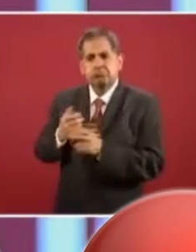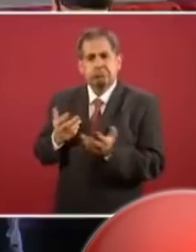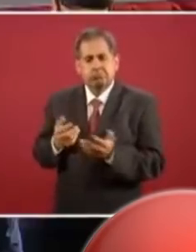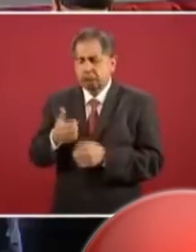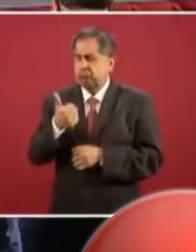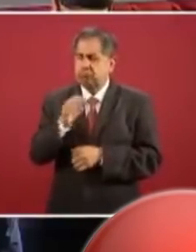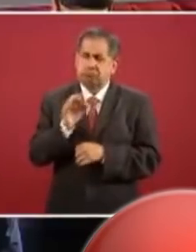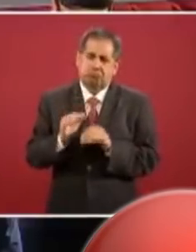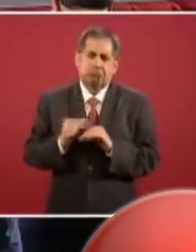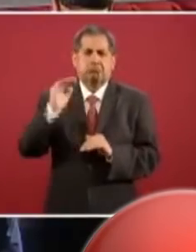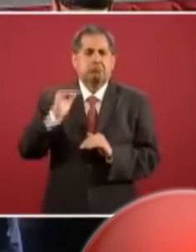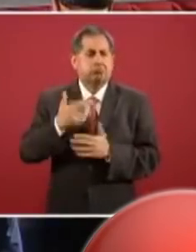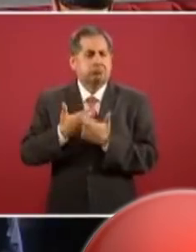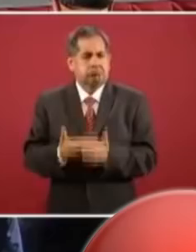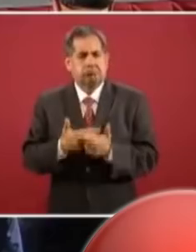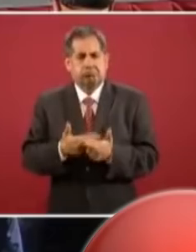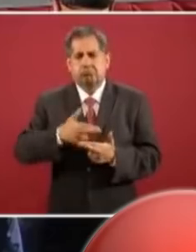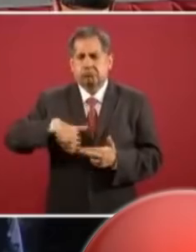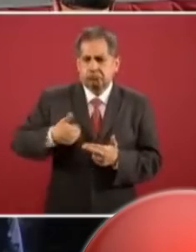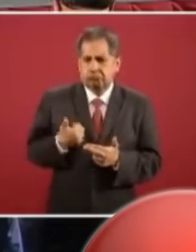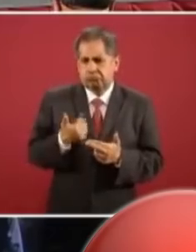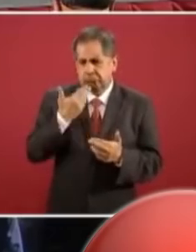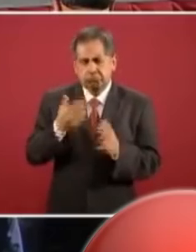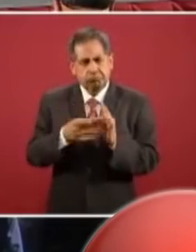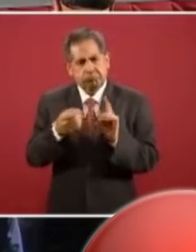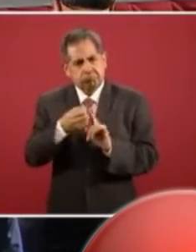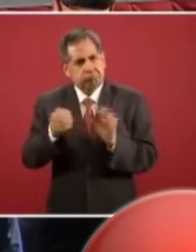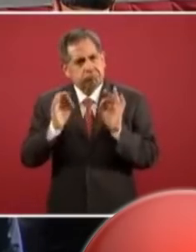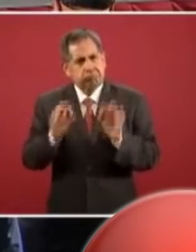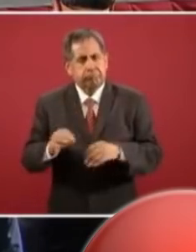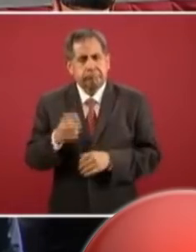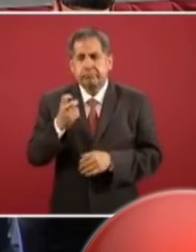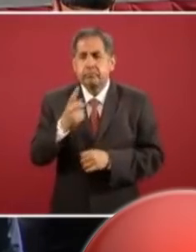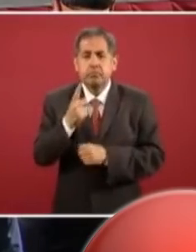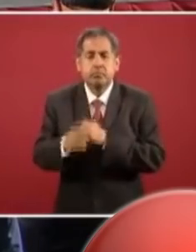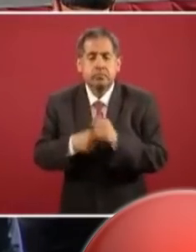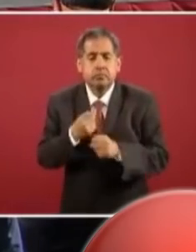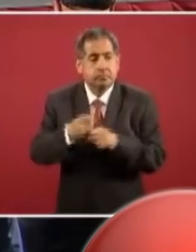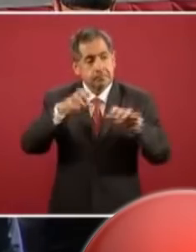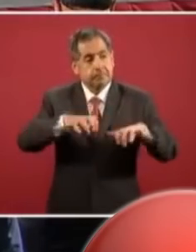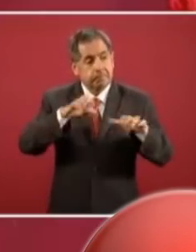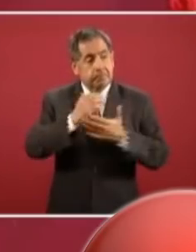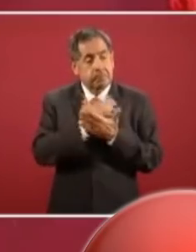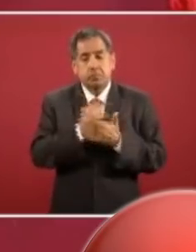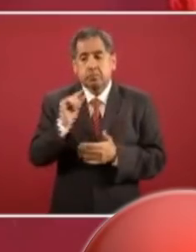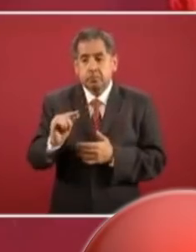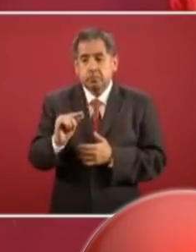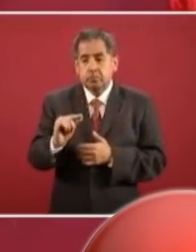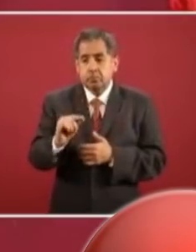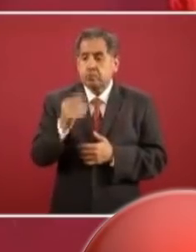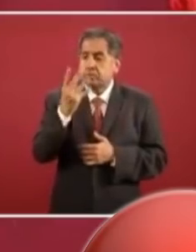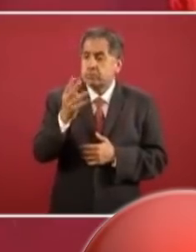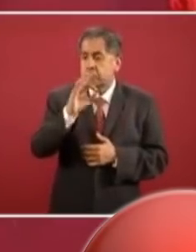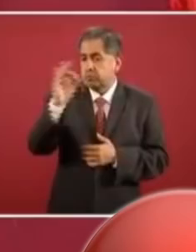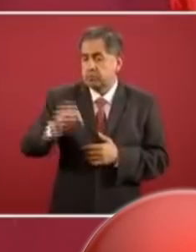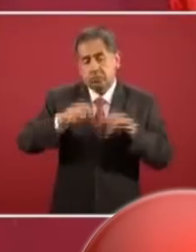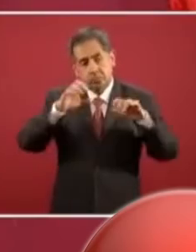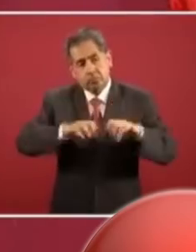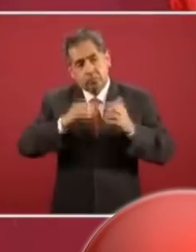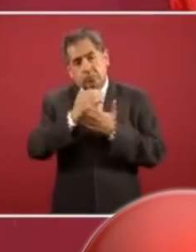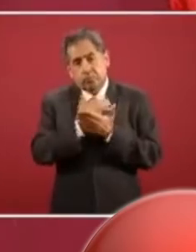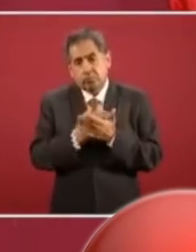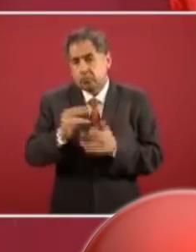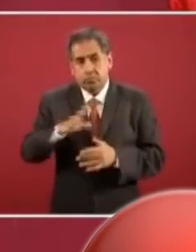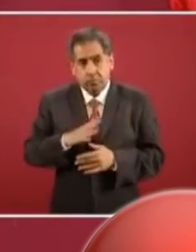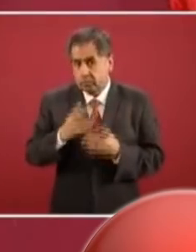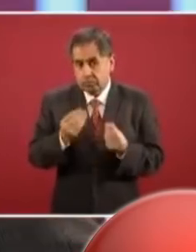de 6% más de almacenamiento que en un año promedio. Ha sido un año que ha llovido menos. Cerca de 4% de déficit tenemos